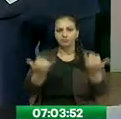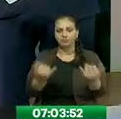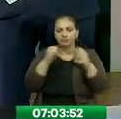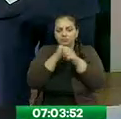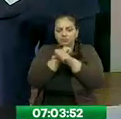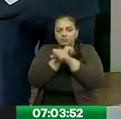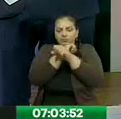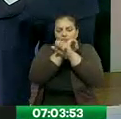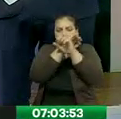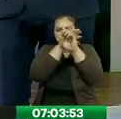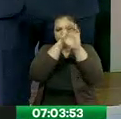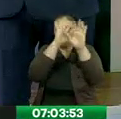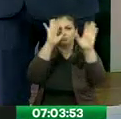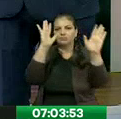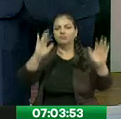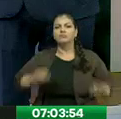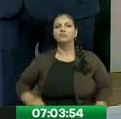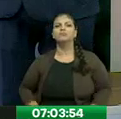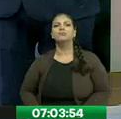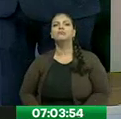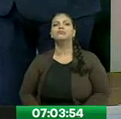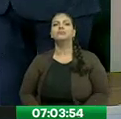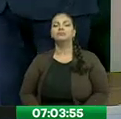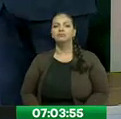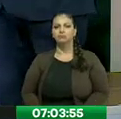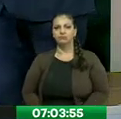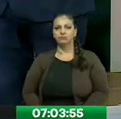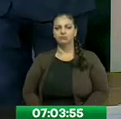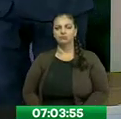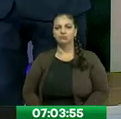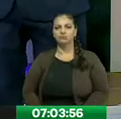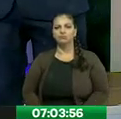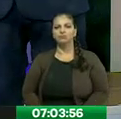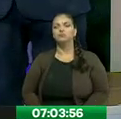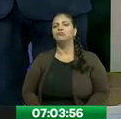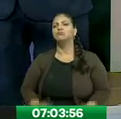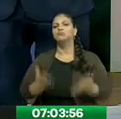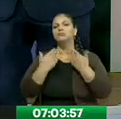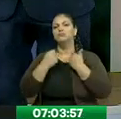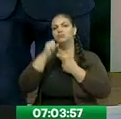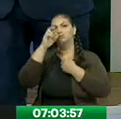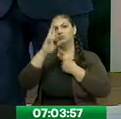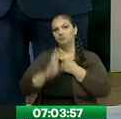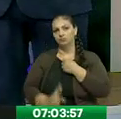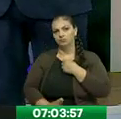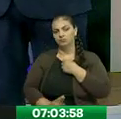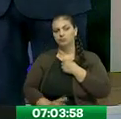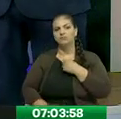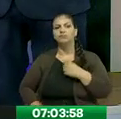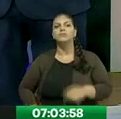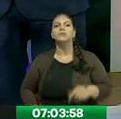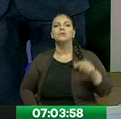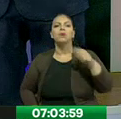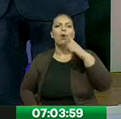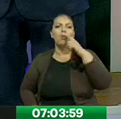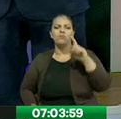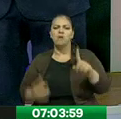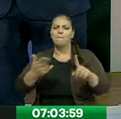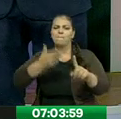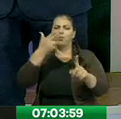fue asesinado de varios disparos. ¿Dónde, José Luis? Esto sucedió en el suroeste de la ciudad de Guayaquil. Veamos a continuación el